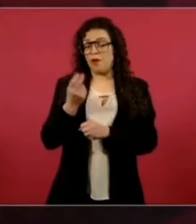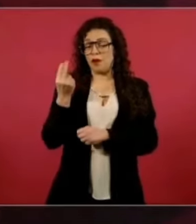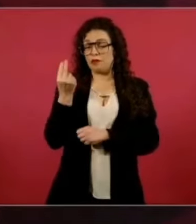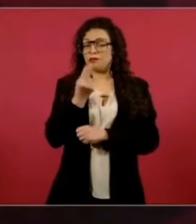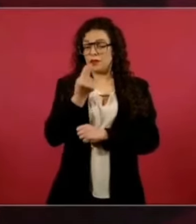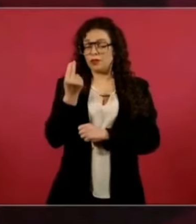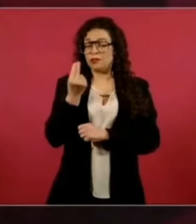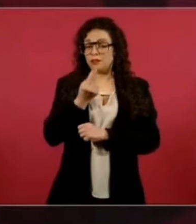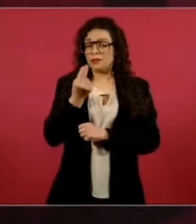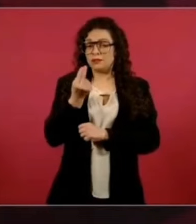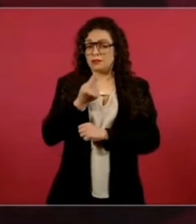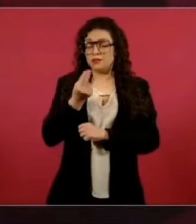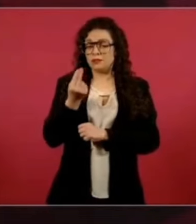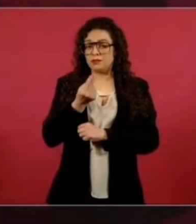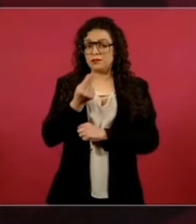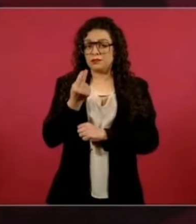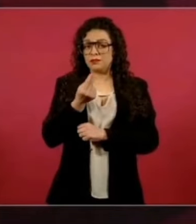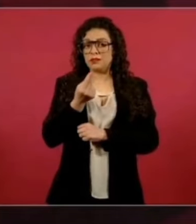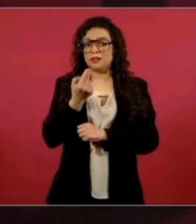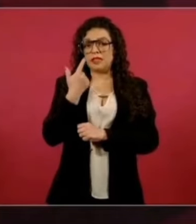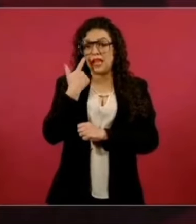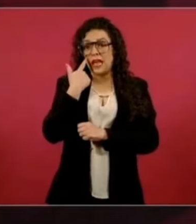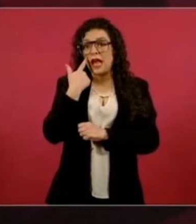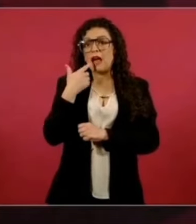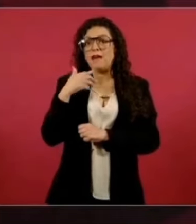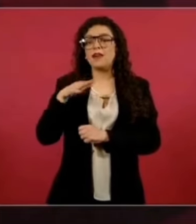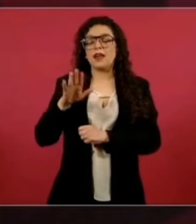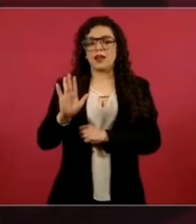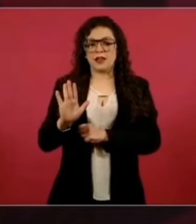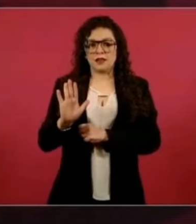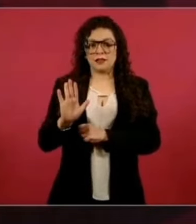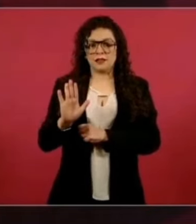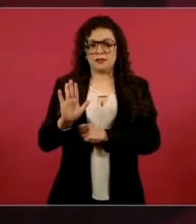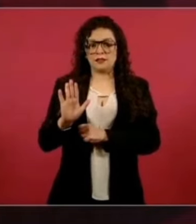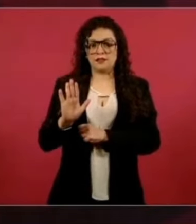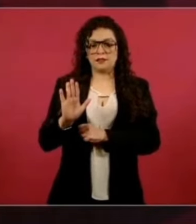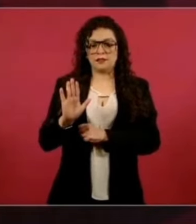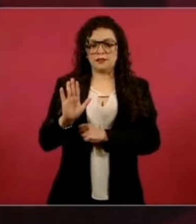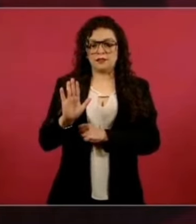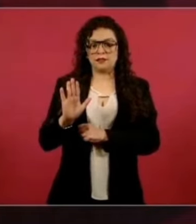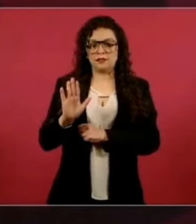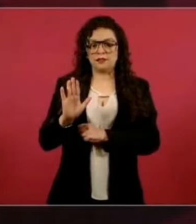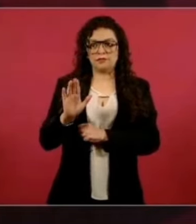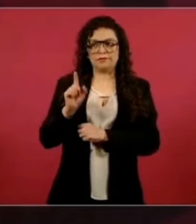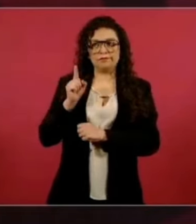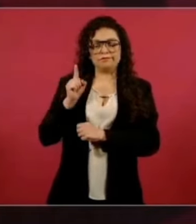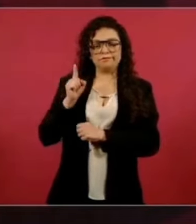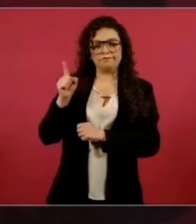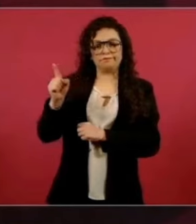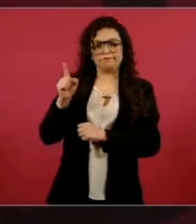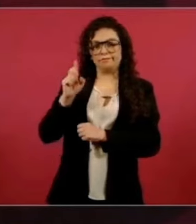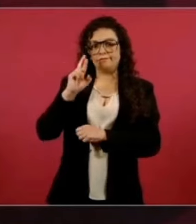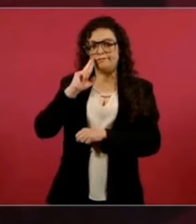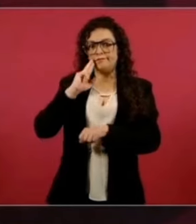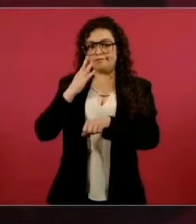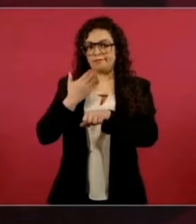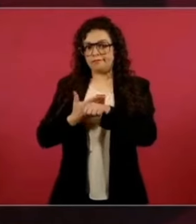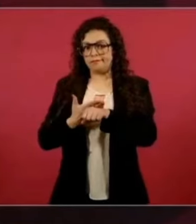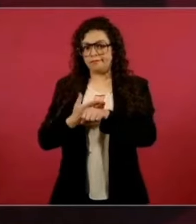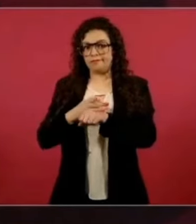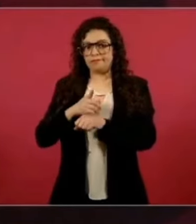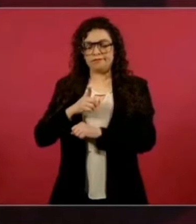que el congreso no lo analice de su